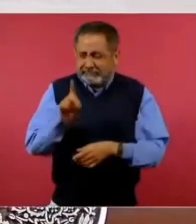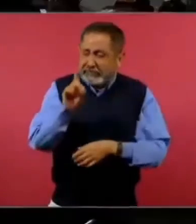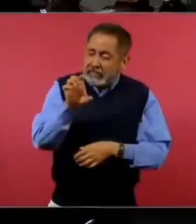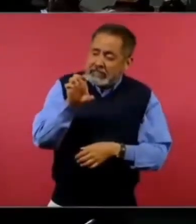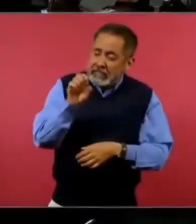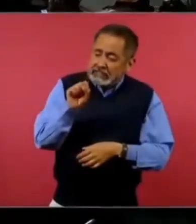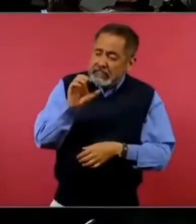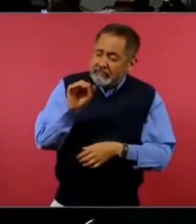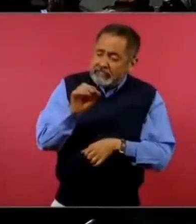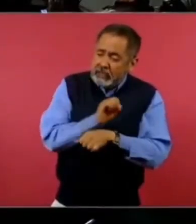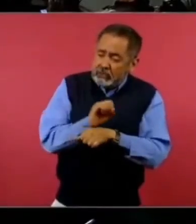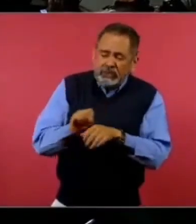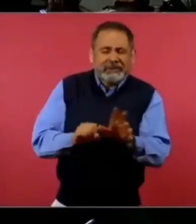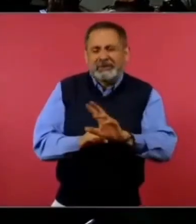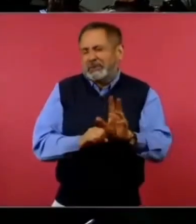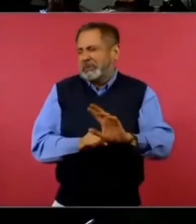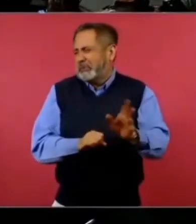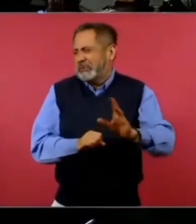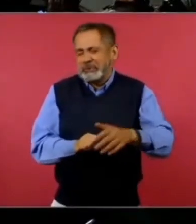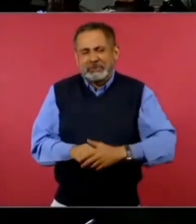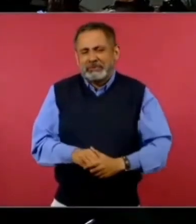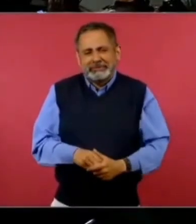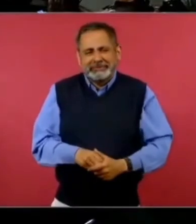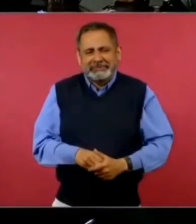No, Claudia,